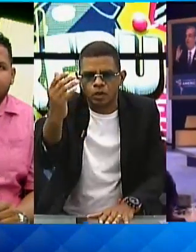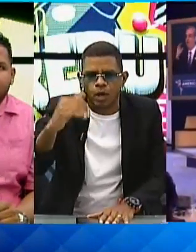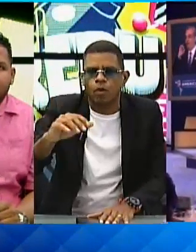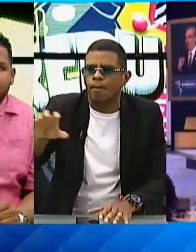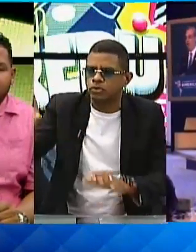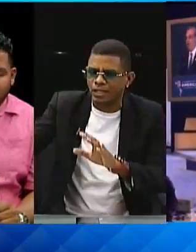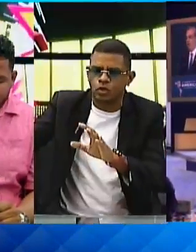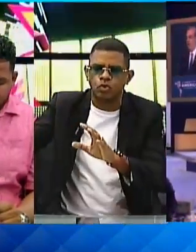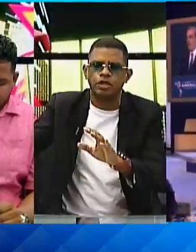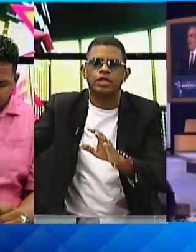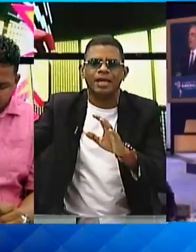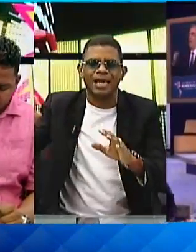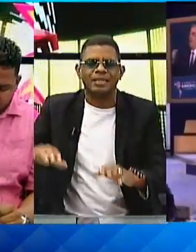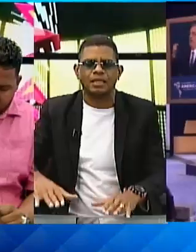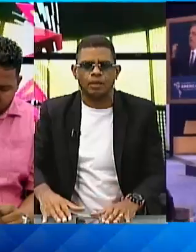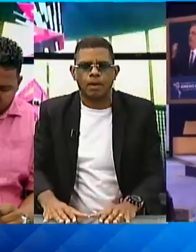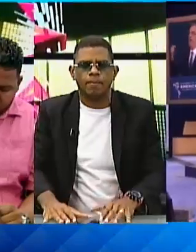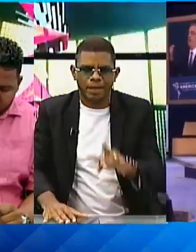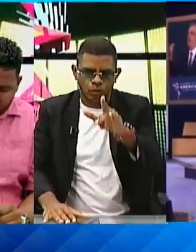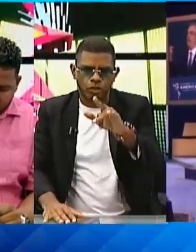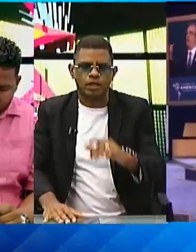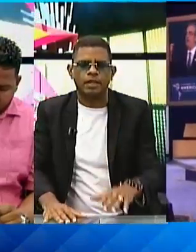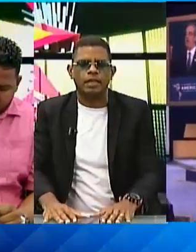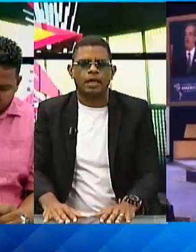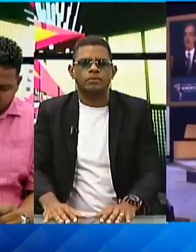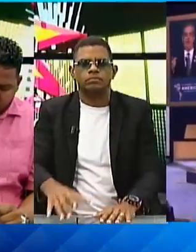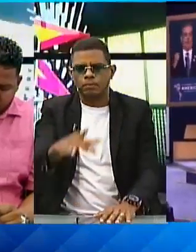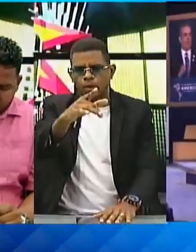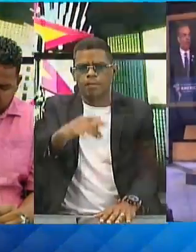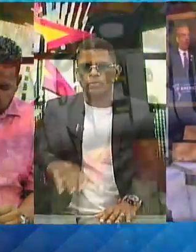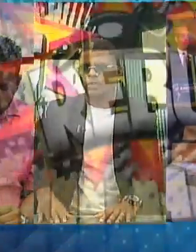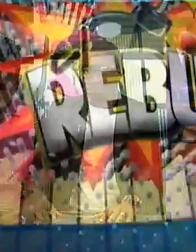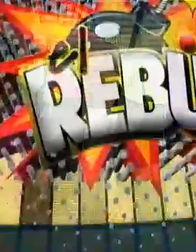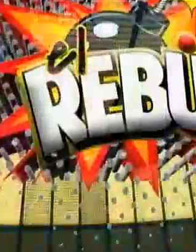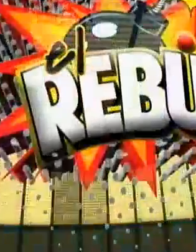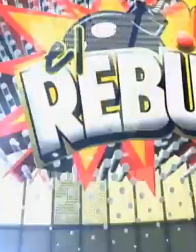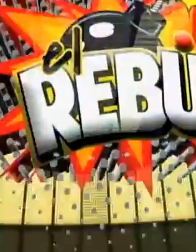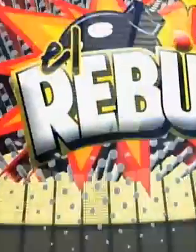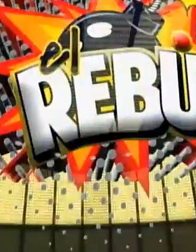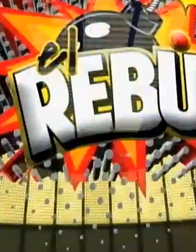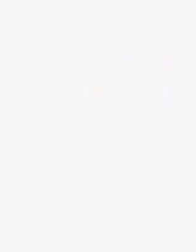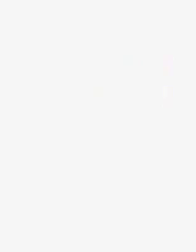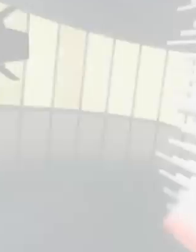pausa y luego vamos a discutir este tema para que ustedes estén claros. Vámonos a la pausa.